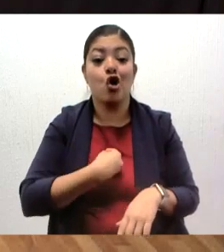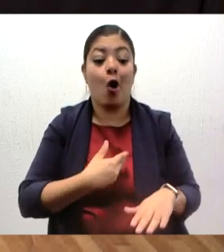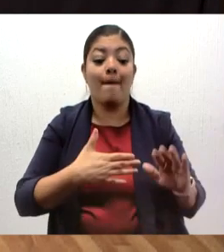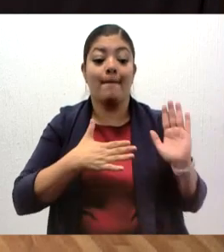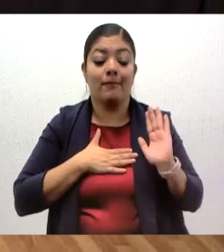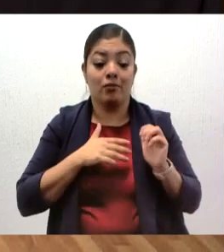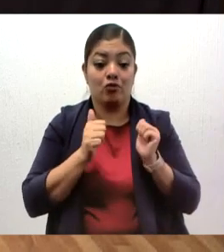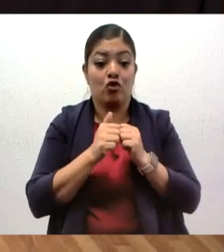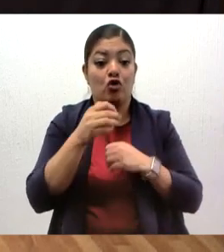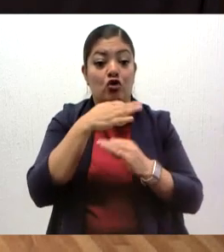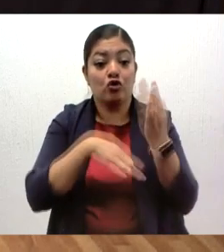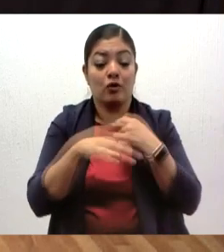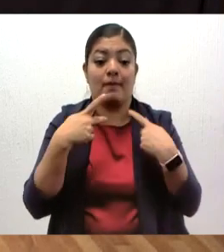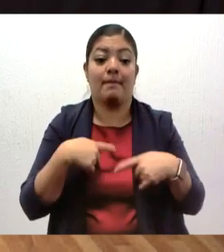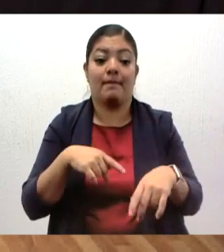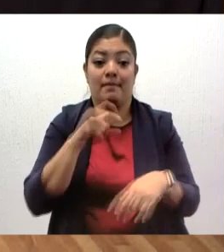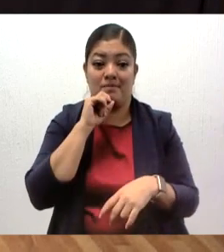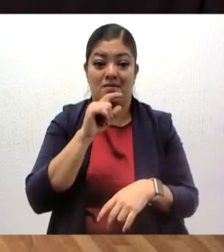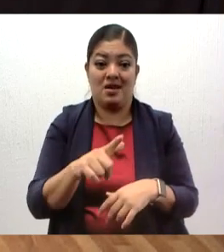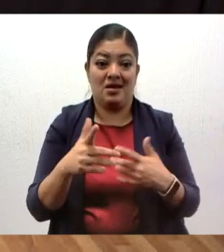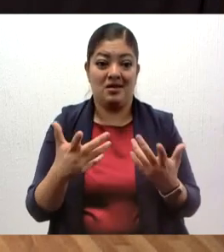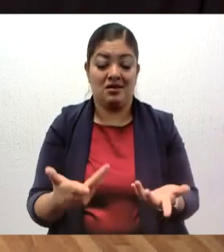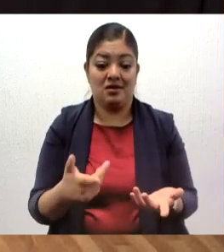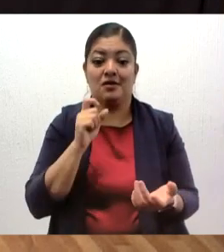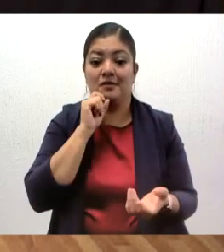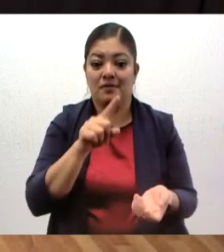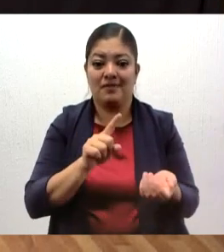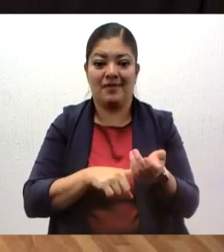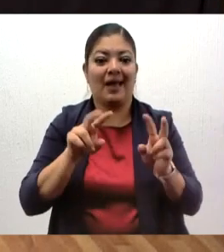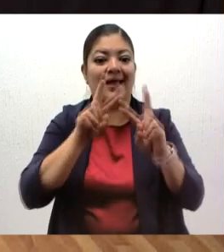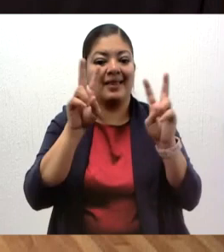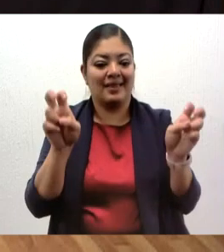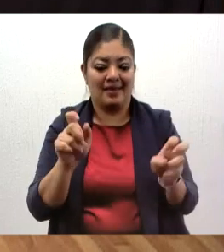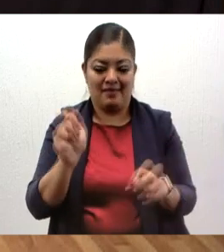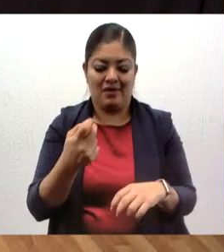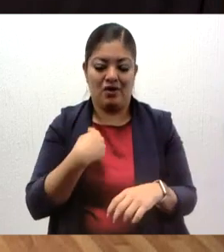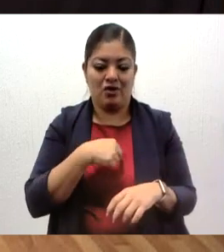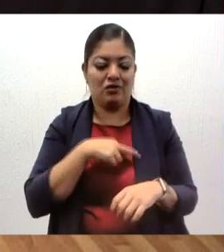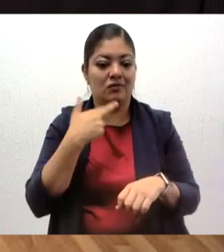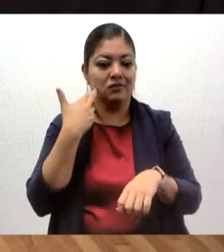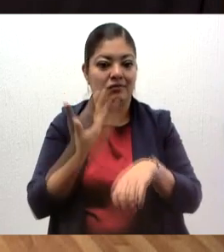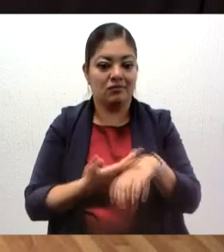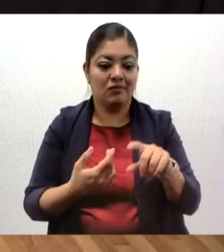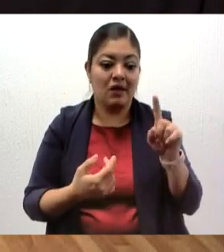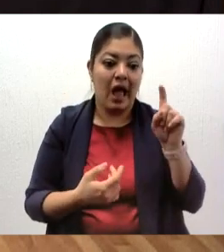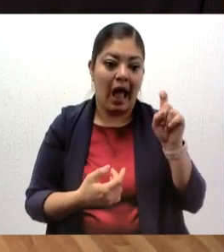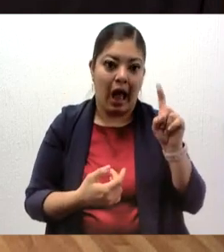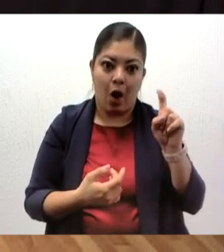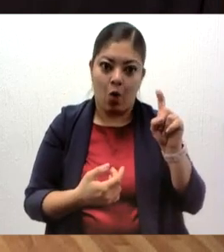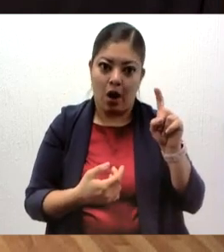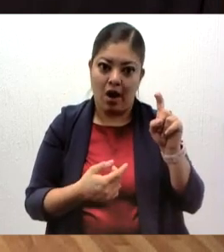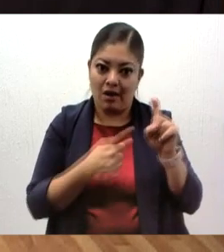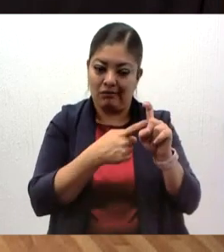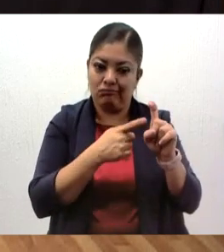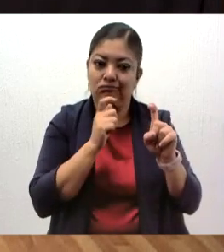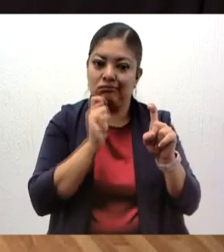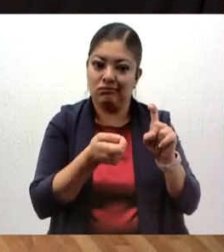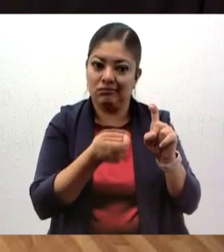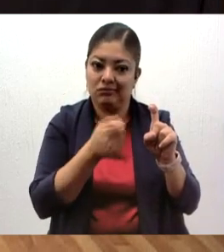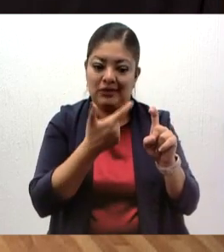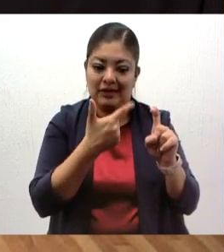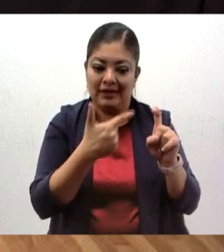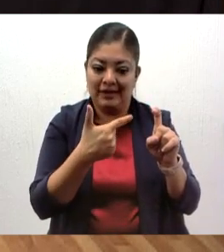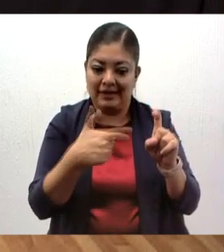en los temas que hemos venido apuntalando como bancada agua Todo lo que tiene que ver con la agenda de género y la